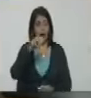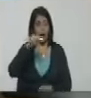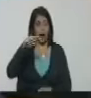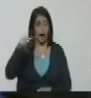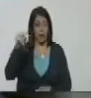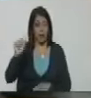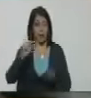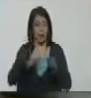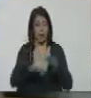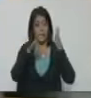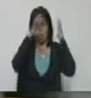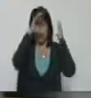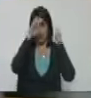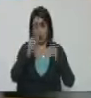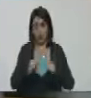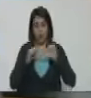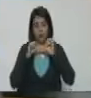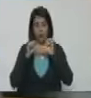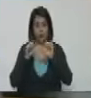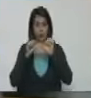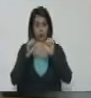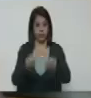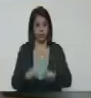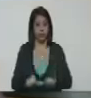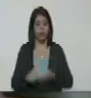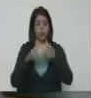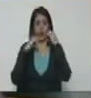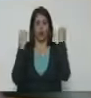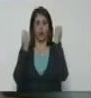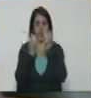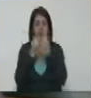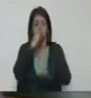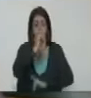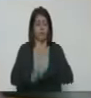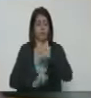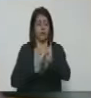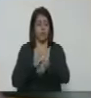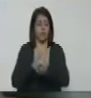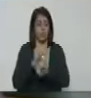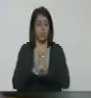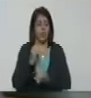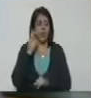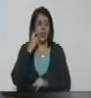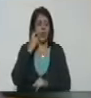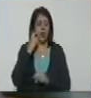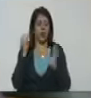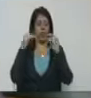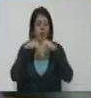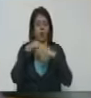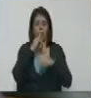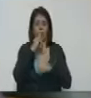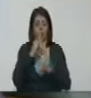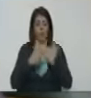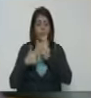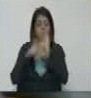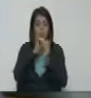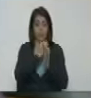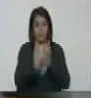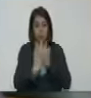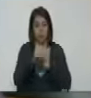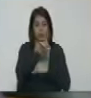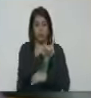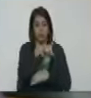embajador representante permanente ante la Organización Internacional del Cacao. De acuerdo a lo consagrado en los